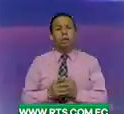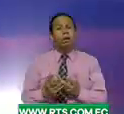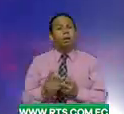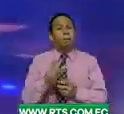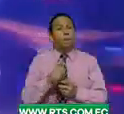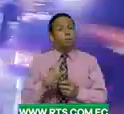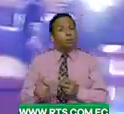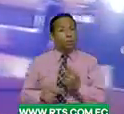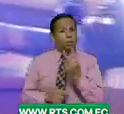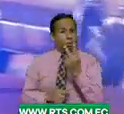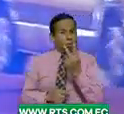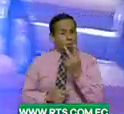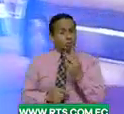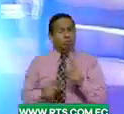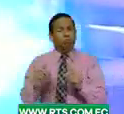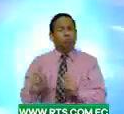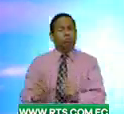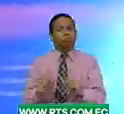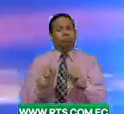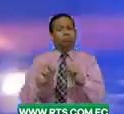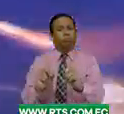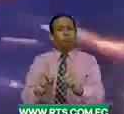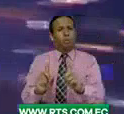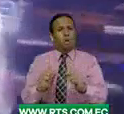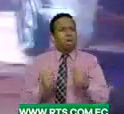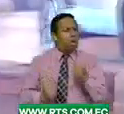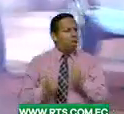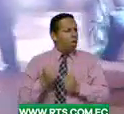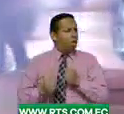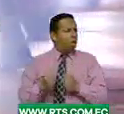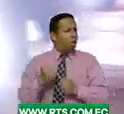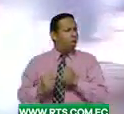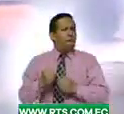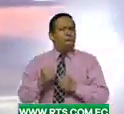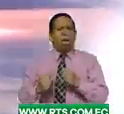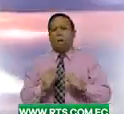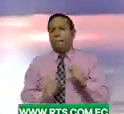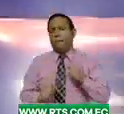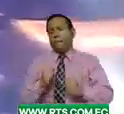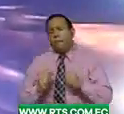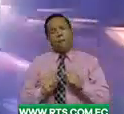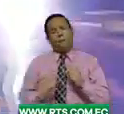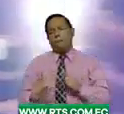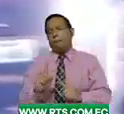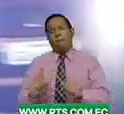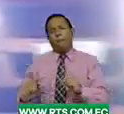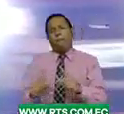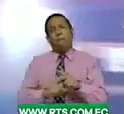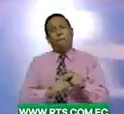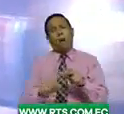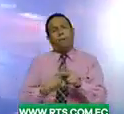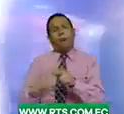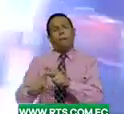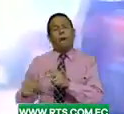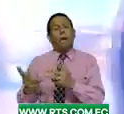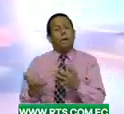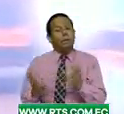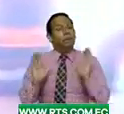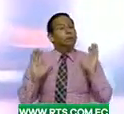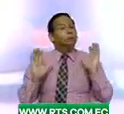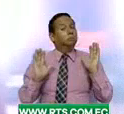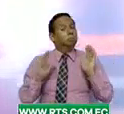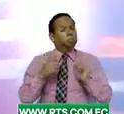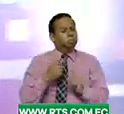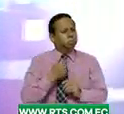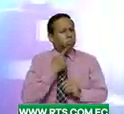dos ciudadanos asustados o corriendo, presuntamente tratando de escapar. No se desconocen si